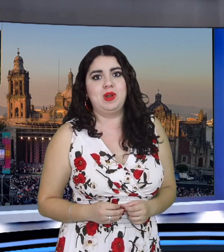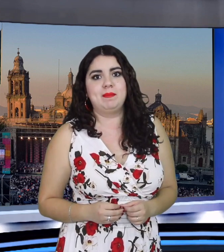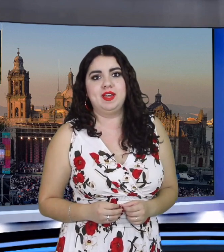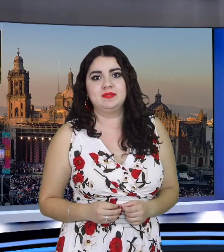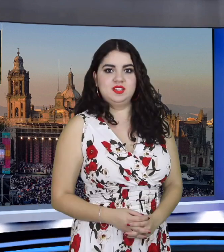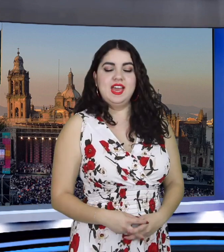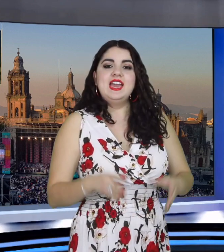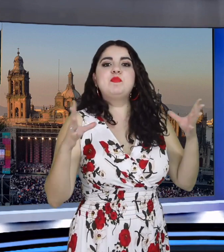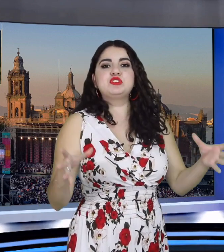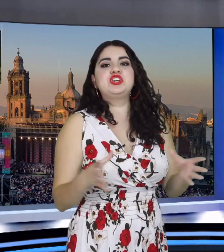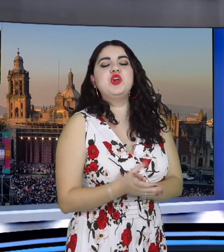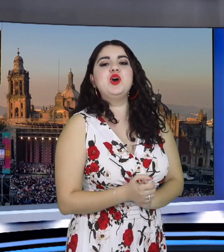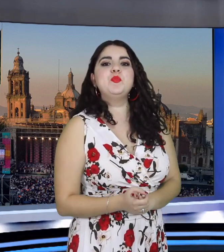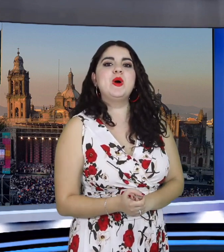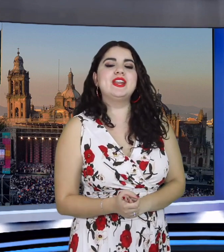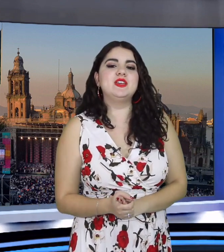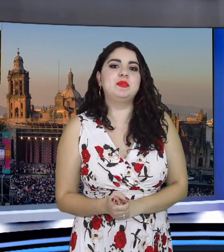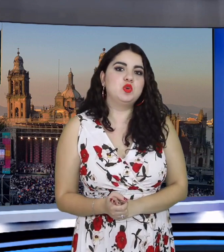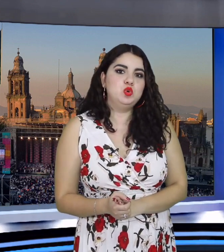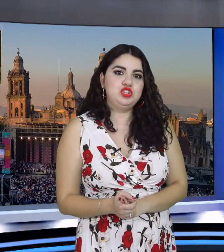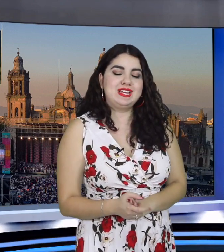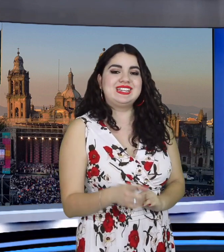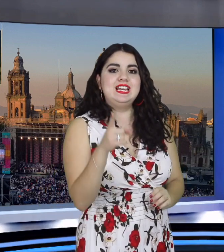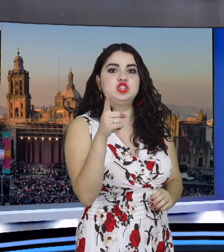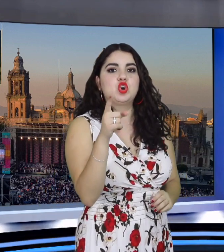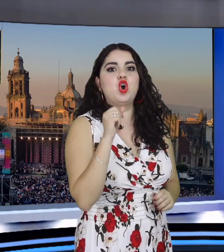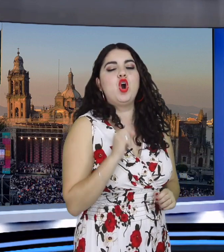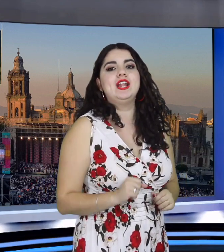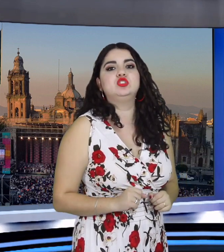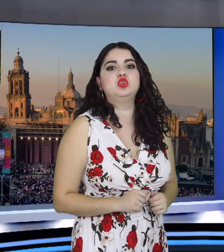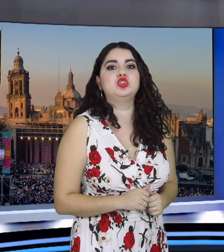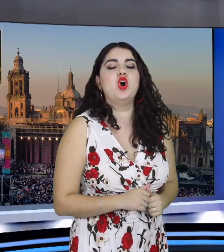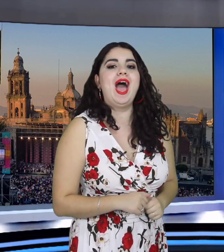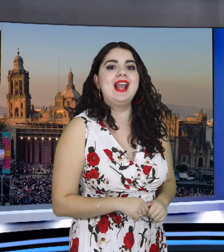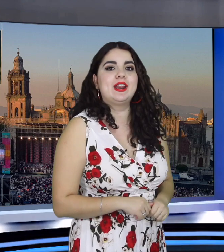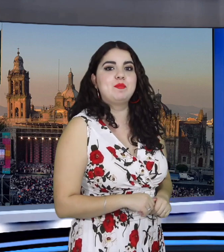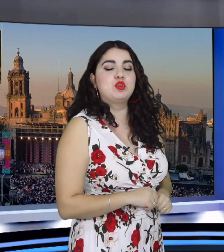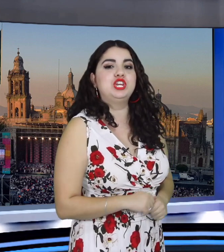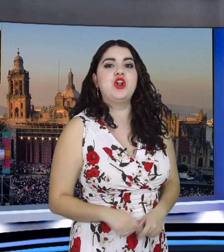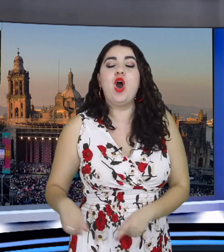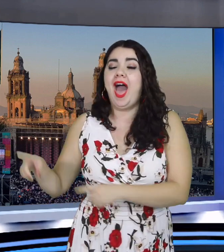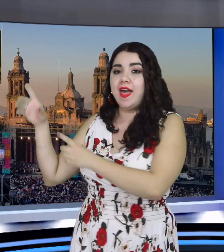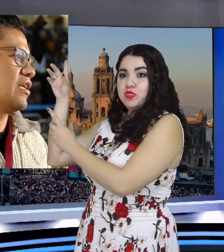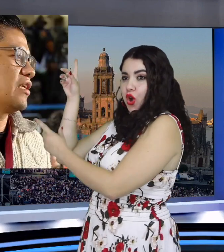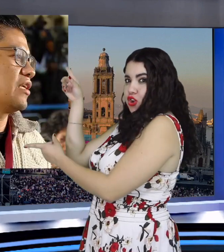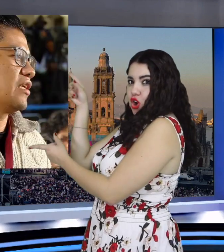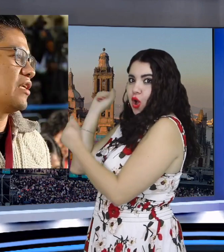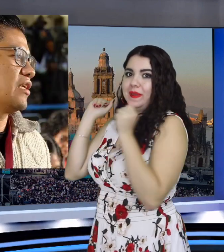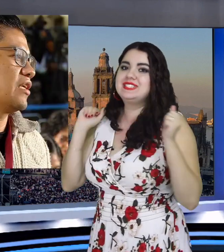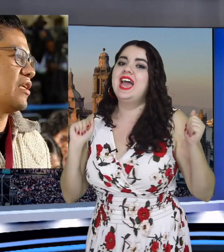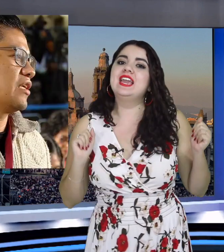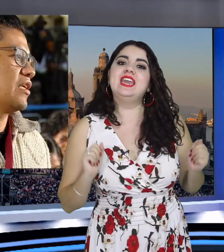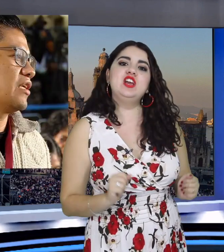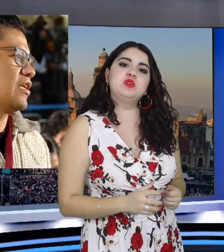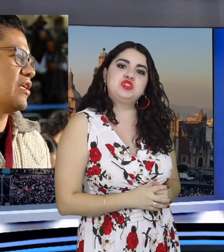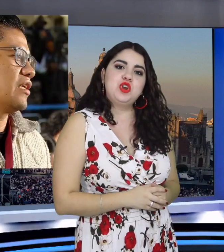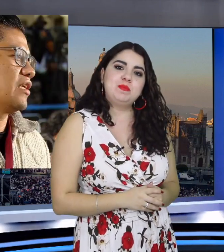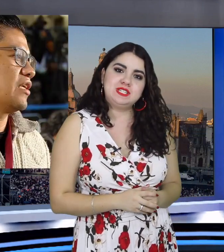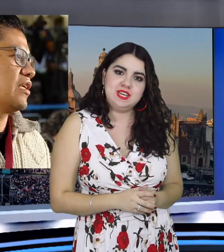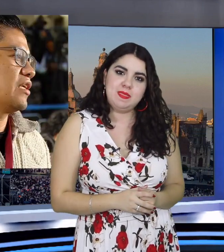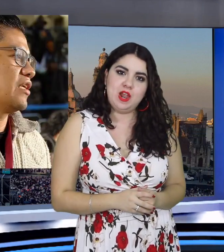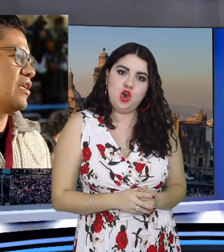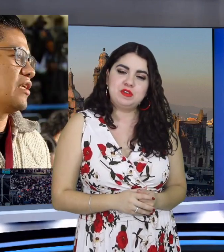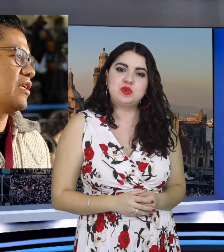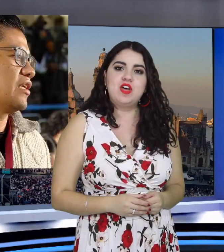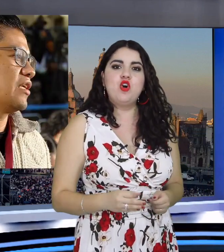este problema. Y posterior a un par de preguntas, le tocó el turno al reportero Antonio López, quien le cuestionó